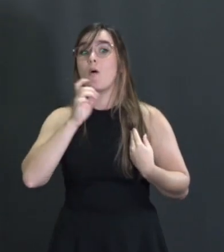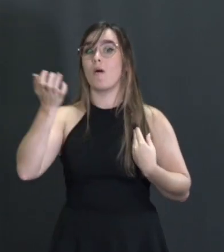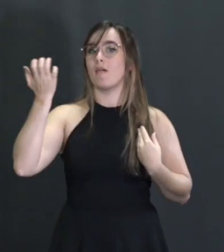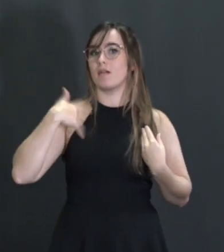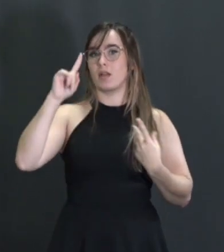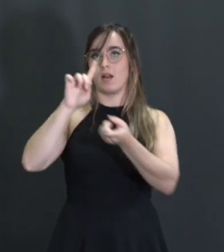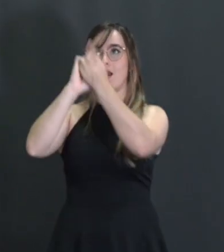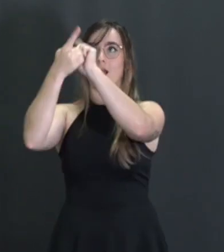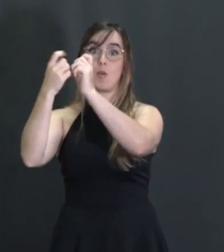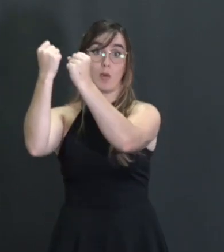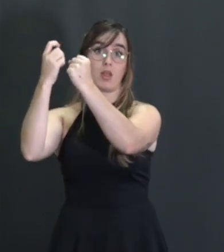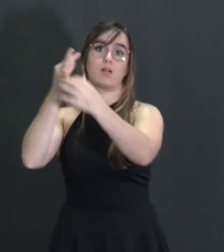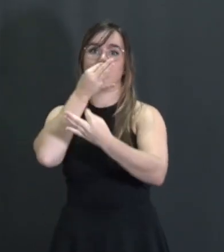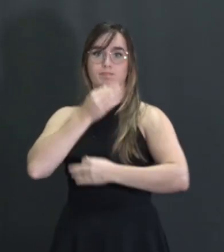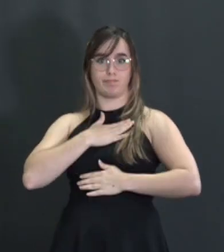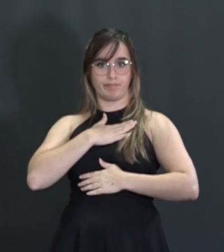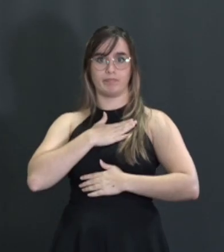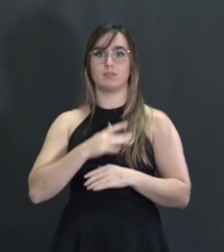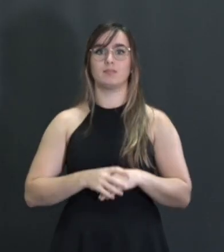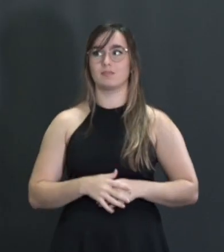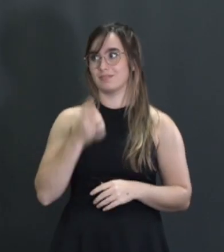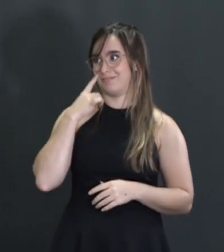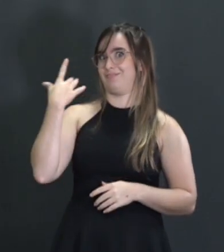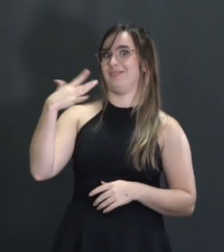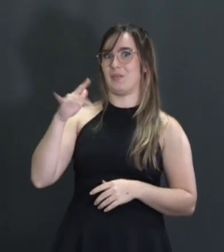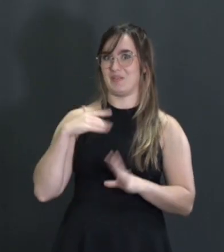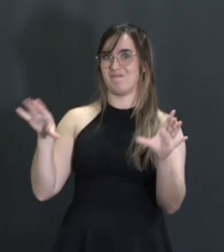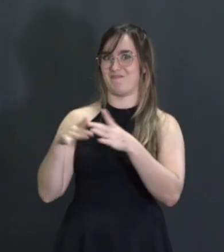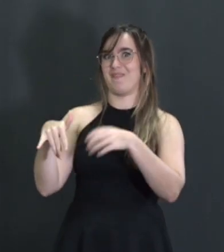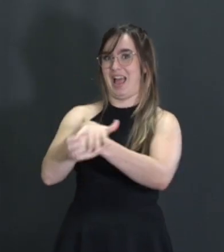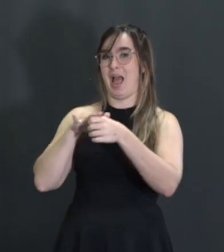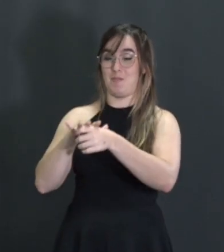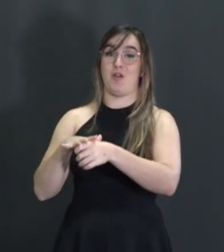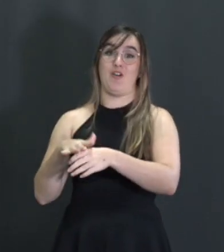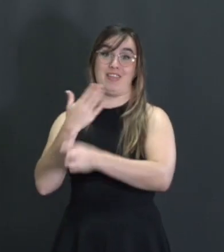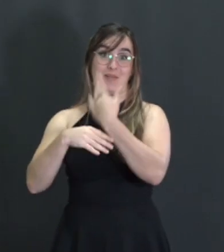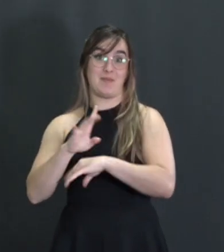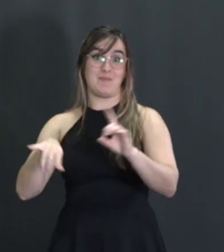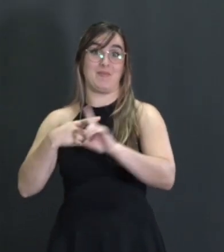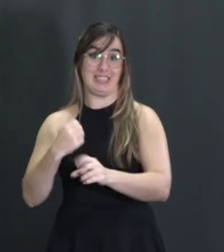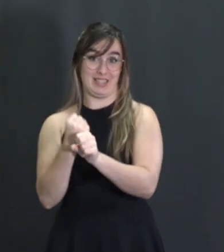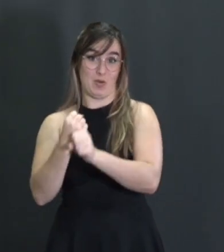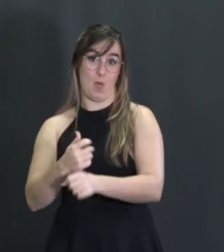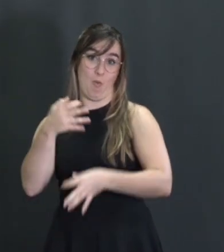Bueno, pues uniendo un poco... ¿Cómo se ve que viene del mundo de la discapacidad sí. Y que además es jurista?